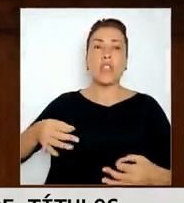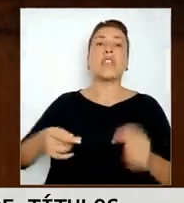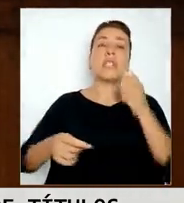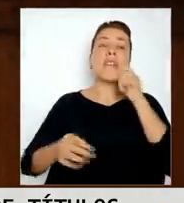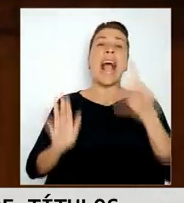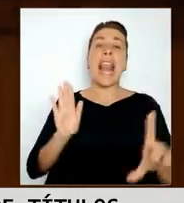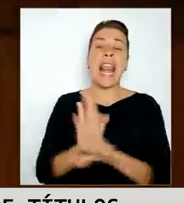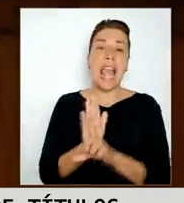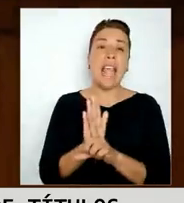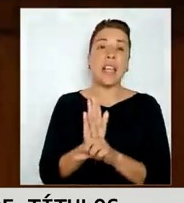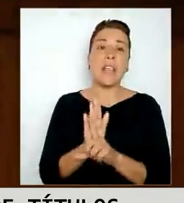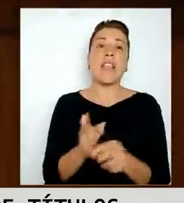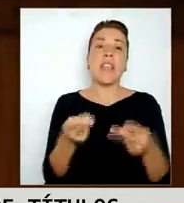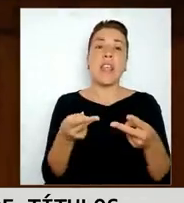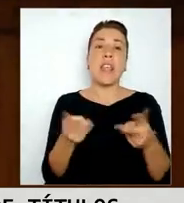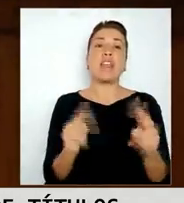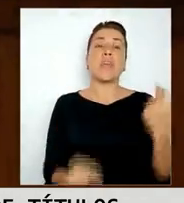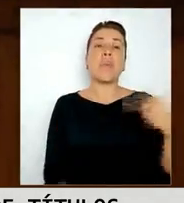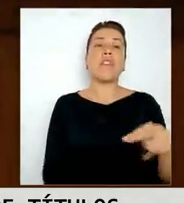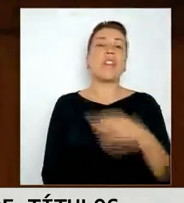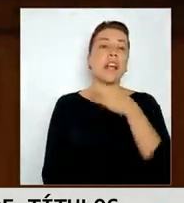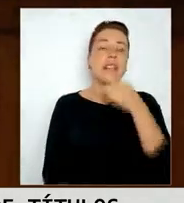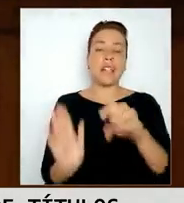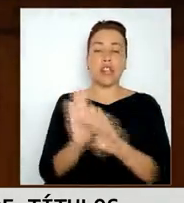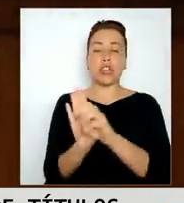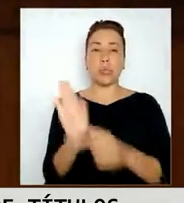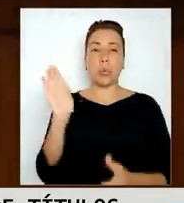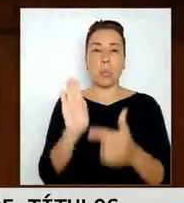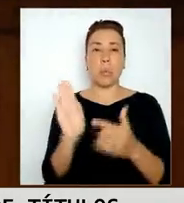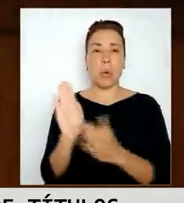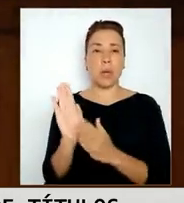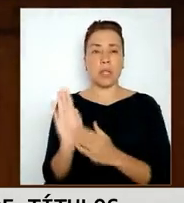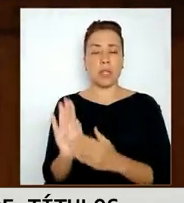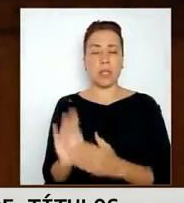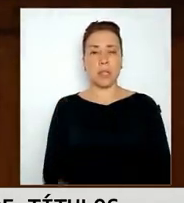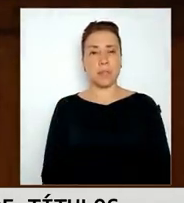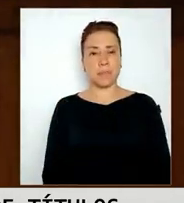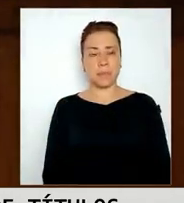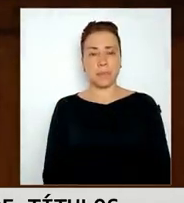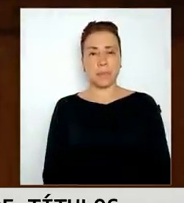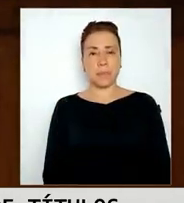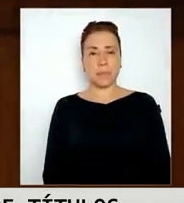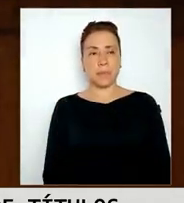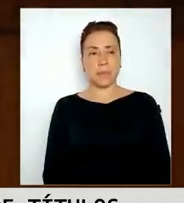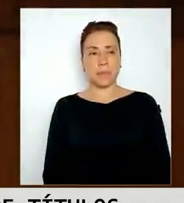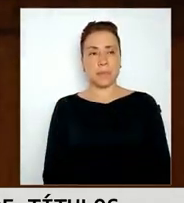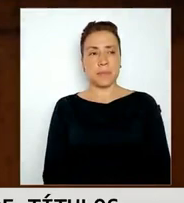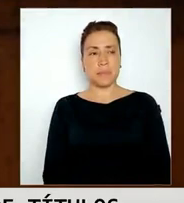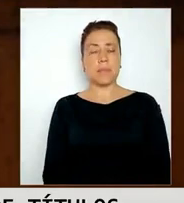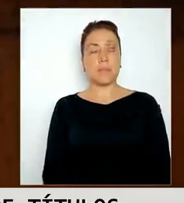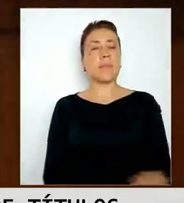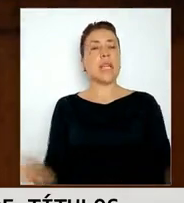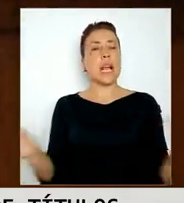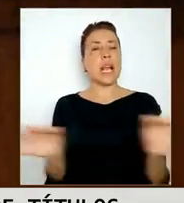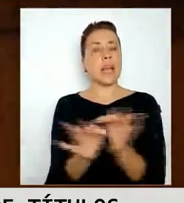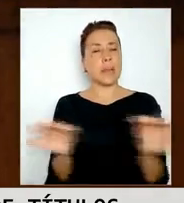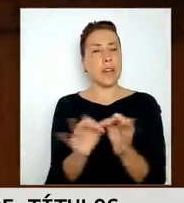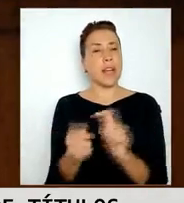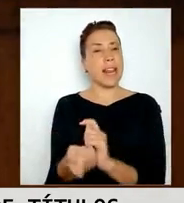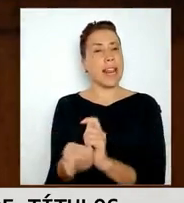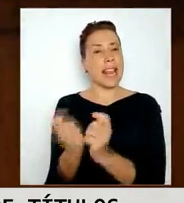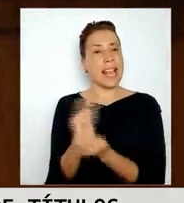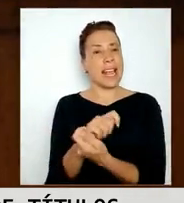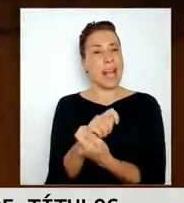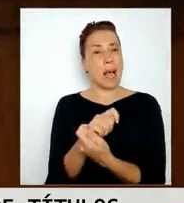derecho de propiedad consagrado en la constitución en ese punto se contraargumento que esta modificación no implicaba